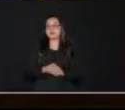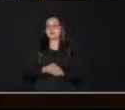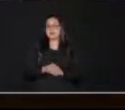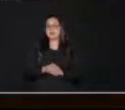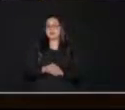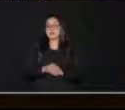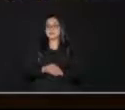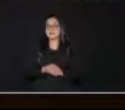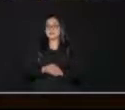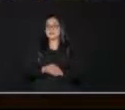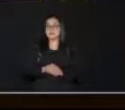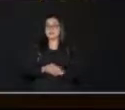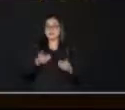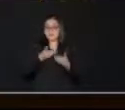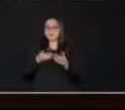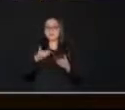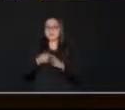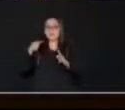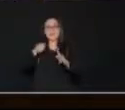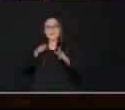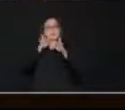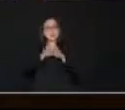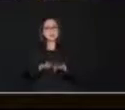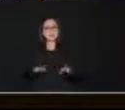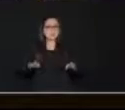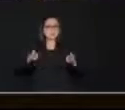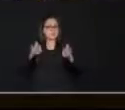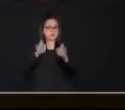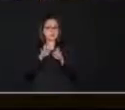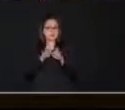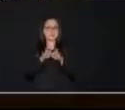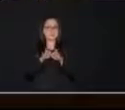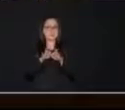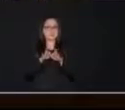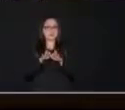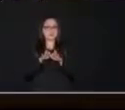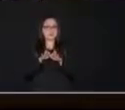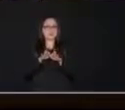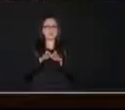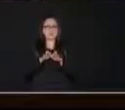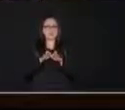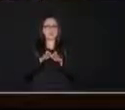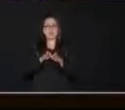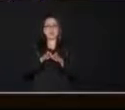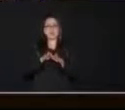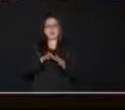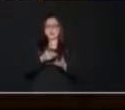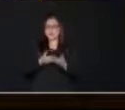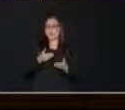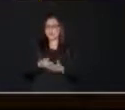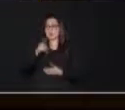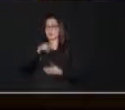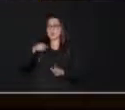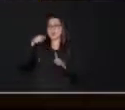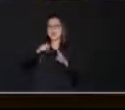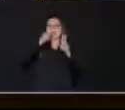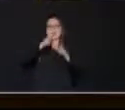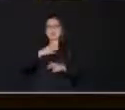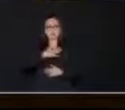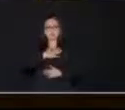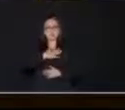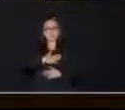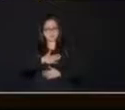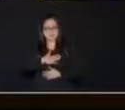algo tangible el este tema de los 500 Fíjate mil millones de pesos. Agregaría yo el tercer punto, que fue eso. Cuando él dijo que no va a gastar más de